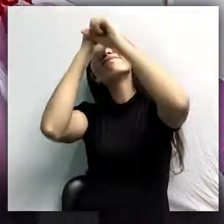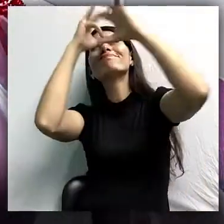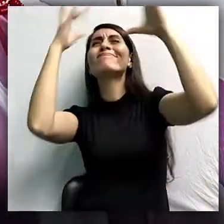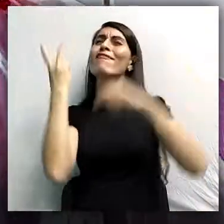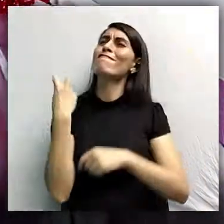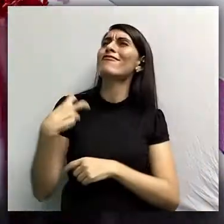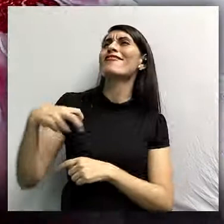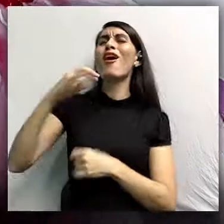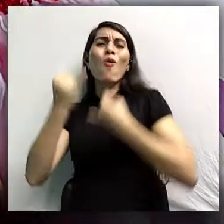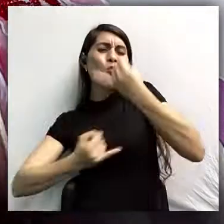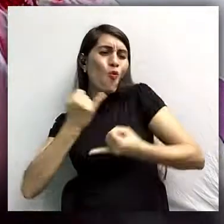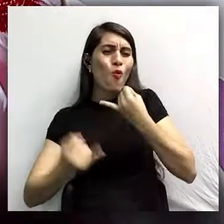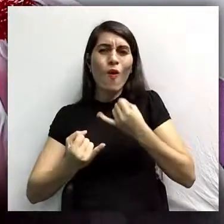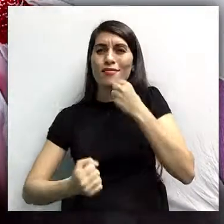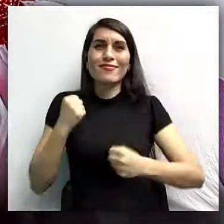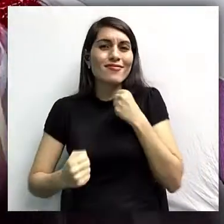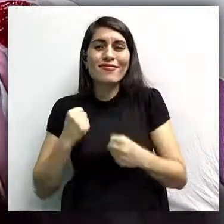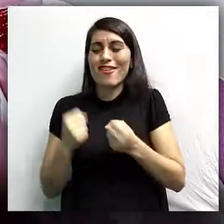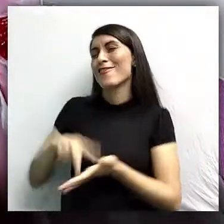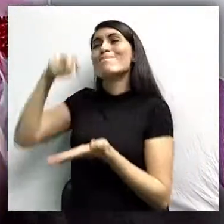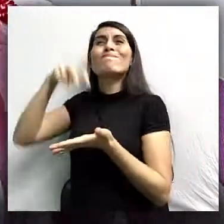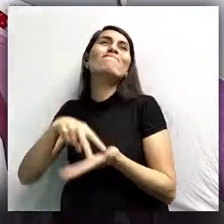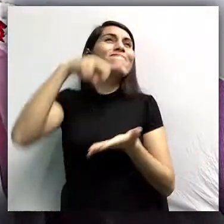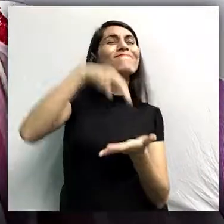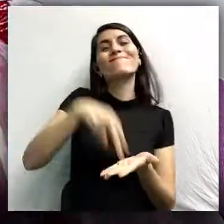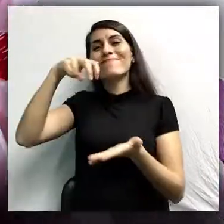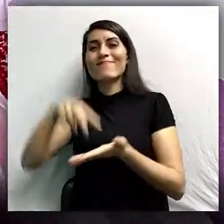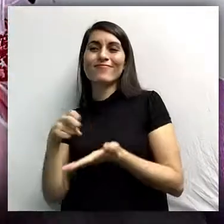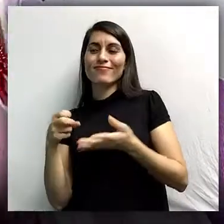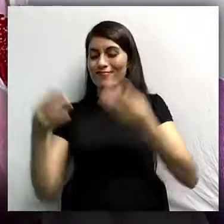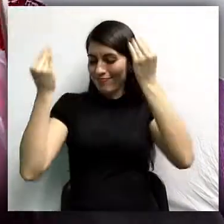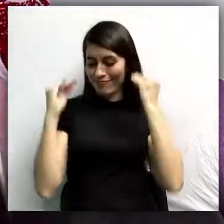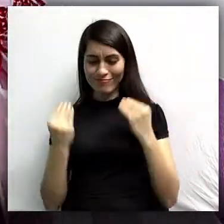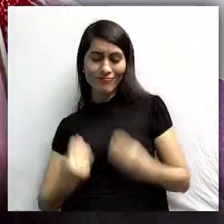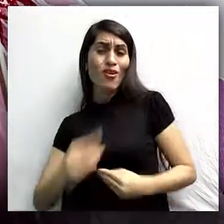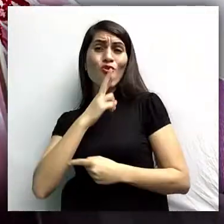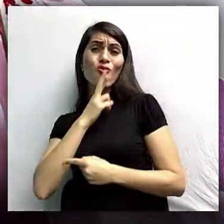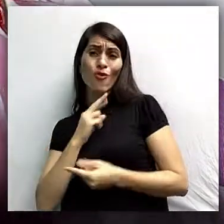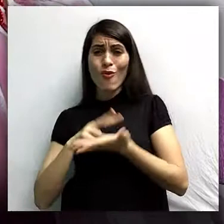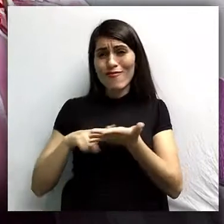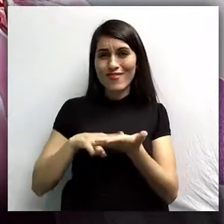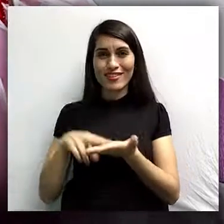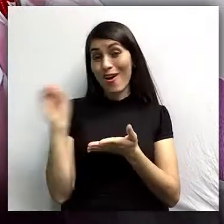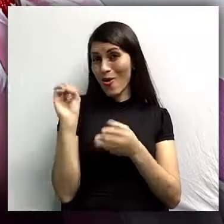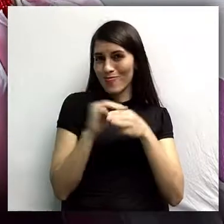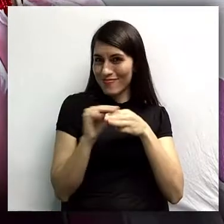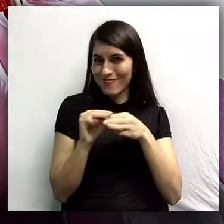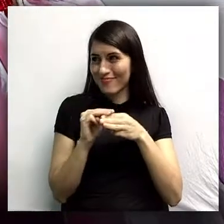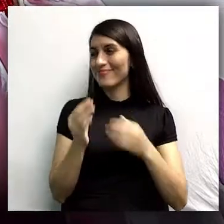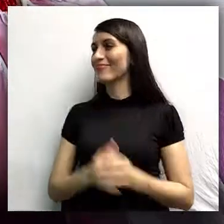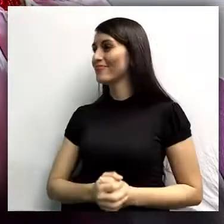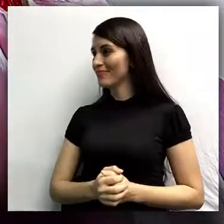correr y brincar. Y quiero vestir de rojo, de verde o de violeta. ¡Hija